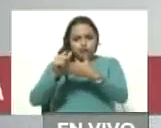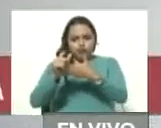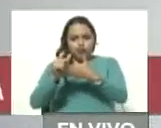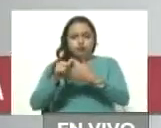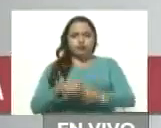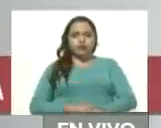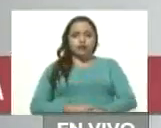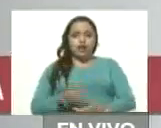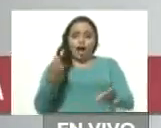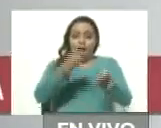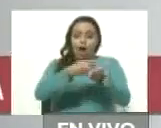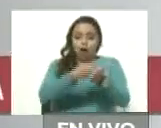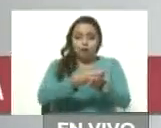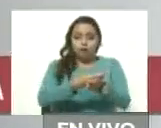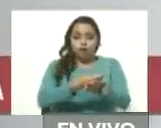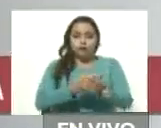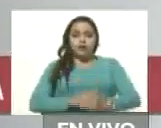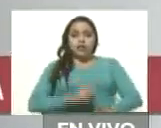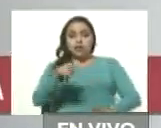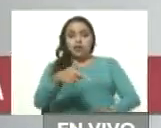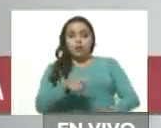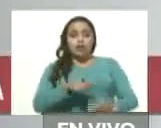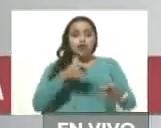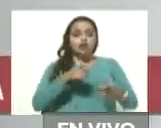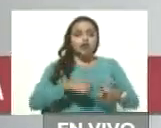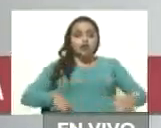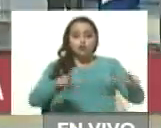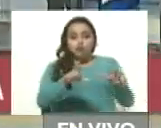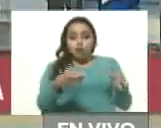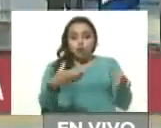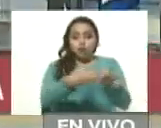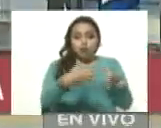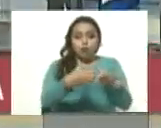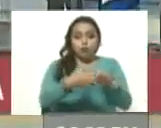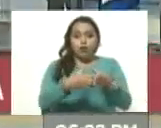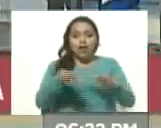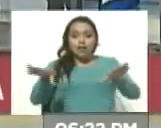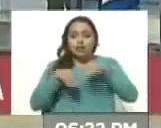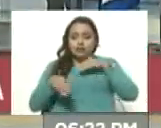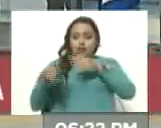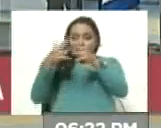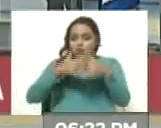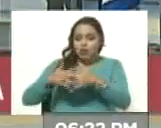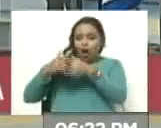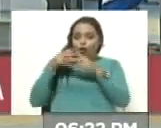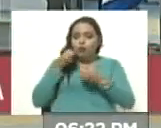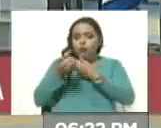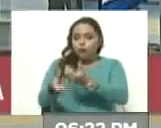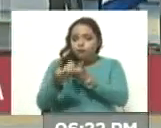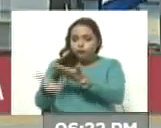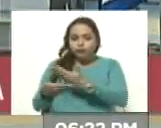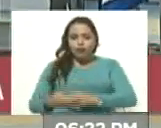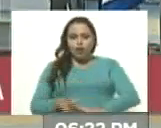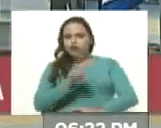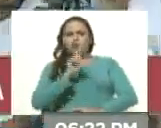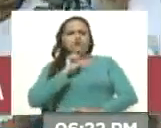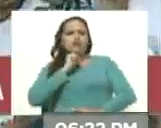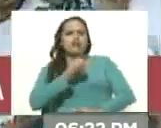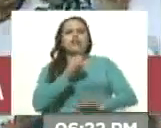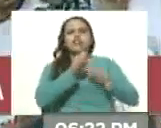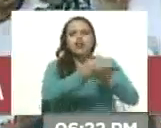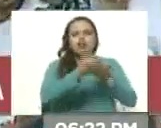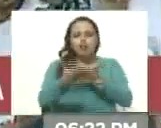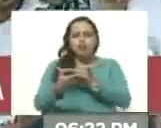poderes financieros o los poderes locales supeditados a las potencias occidentales y para nadie un secreto que el discurso